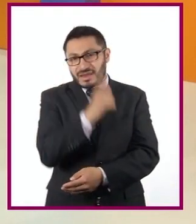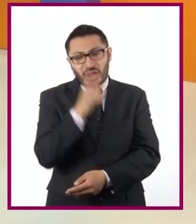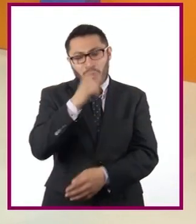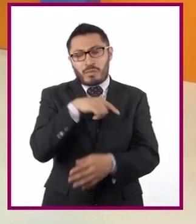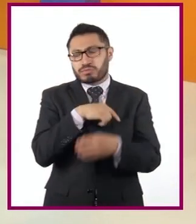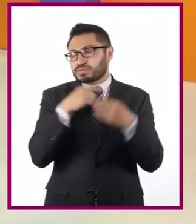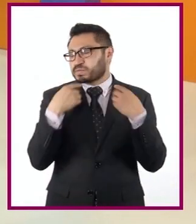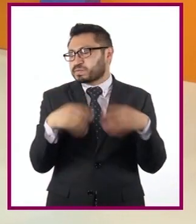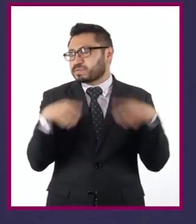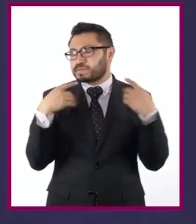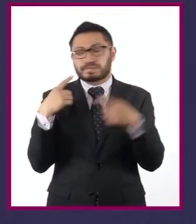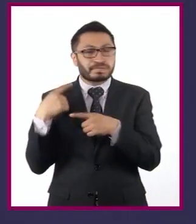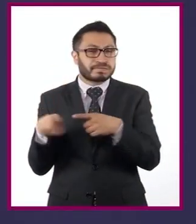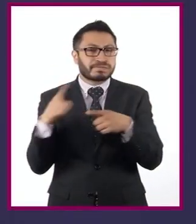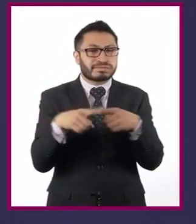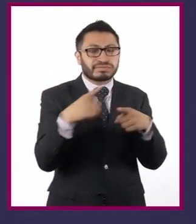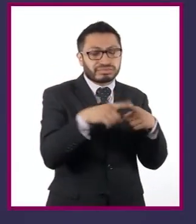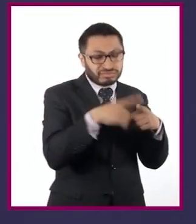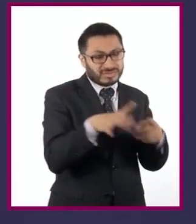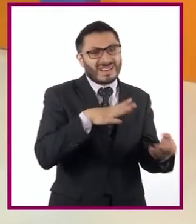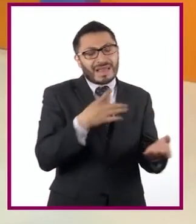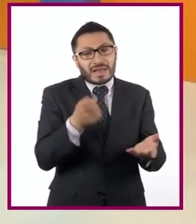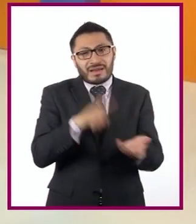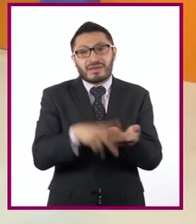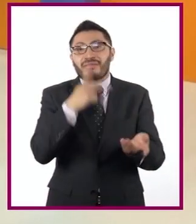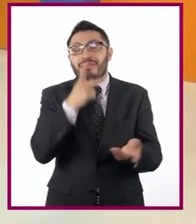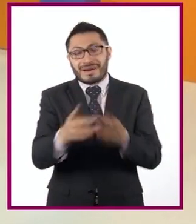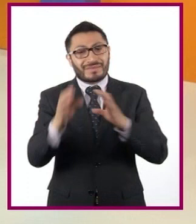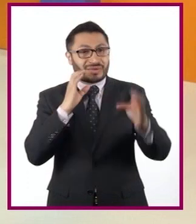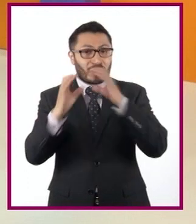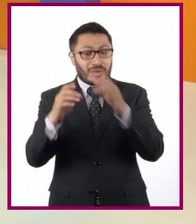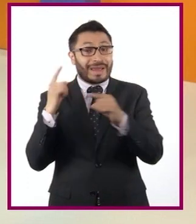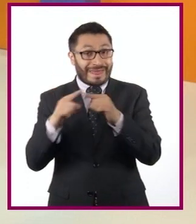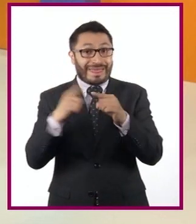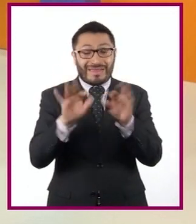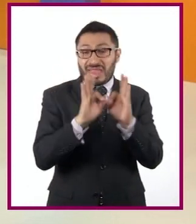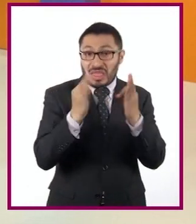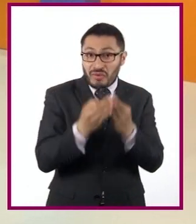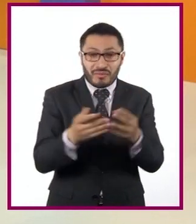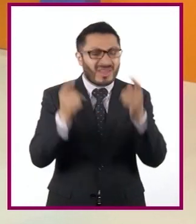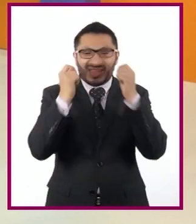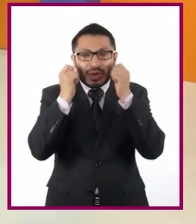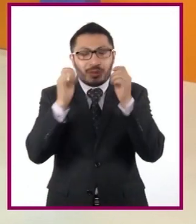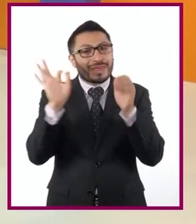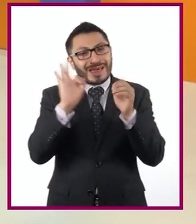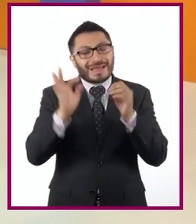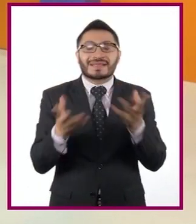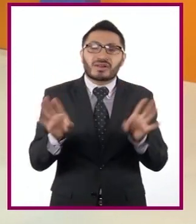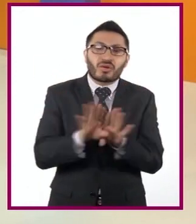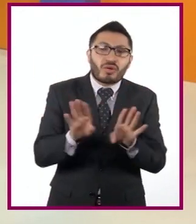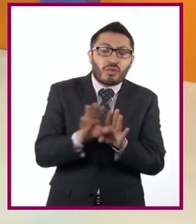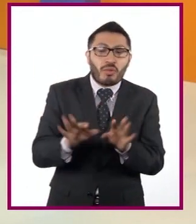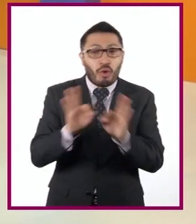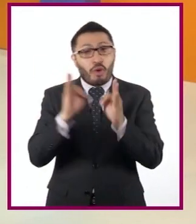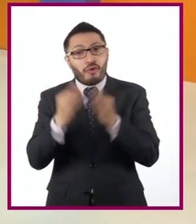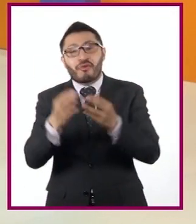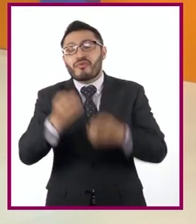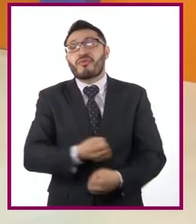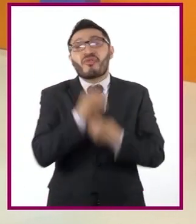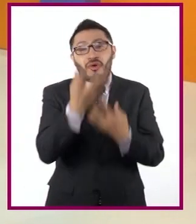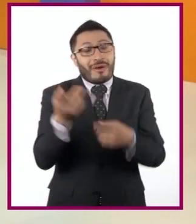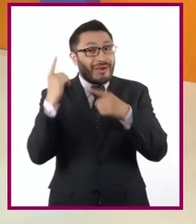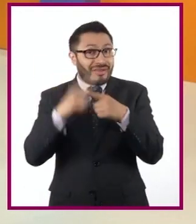y tenemos una gran variedad de palabras para comunicarnos. No importa si su entonación o forma de pronunciar